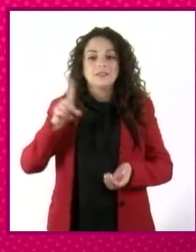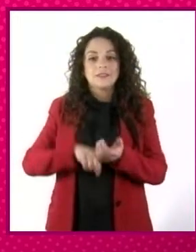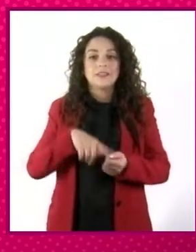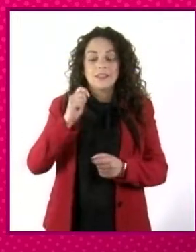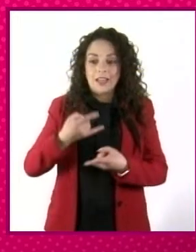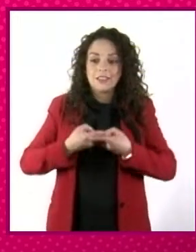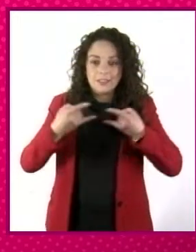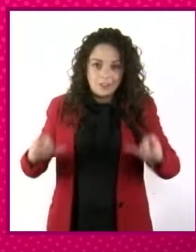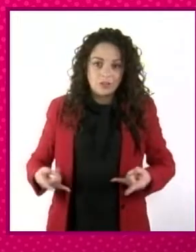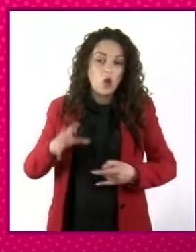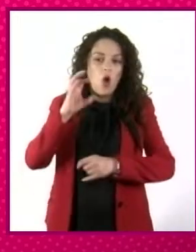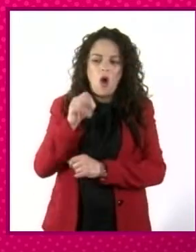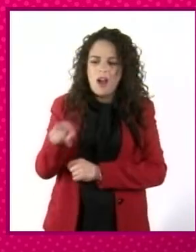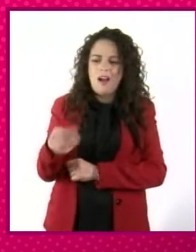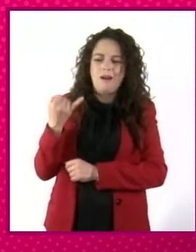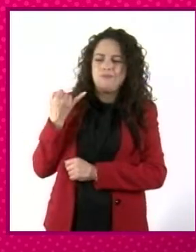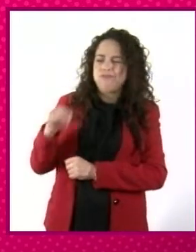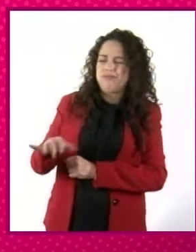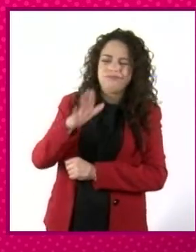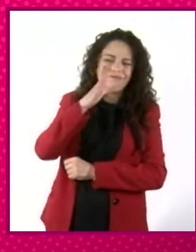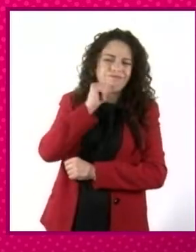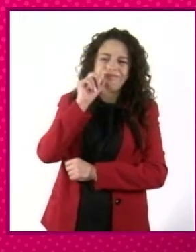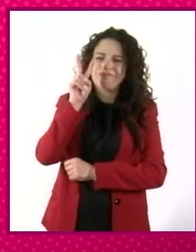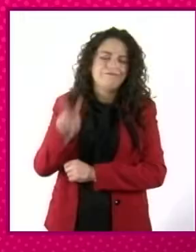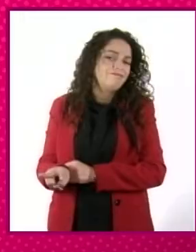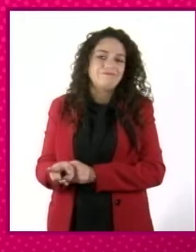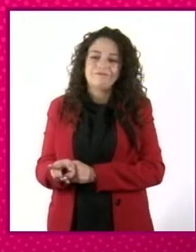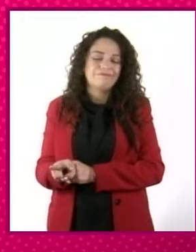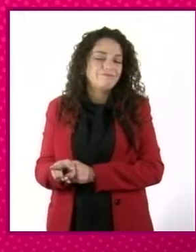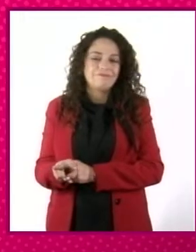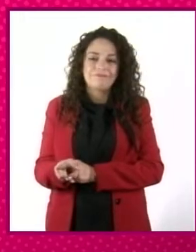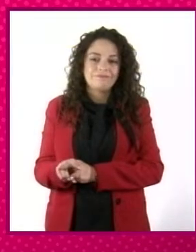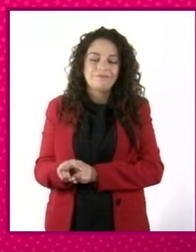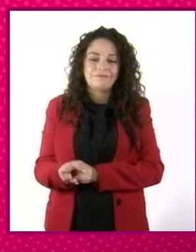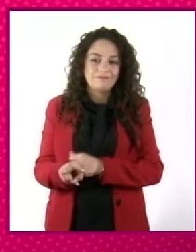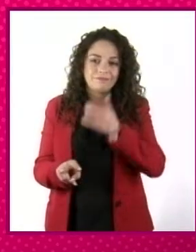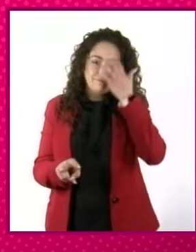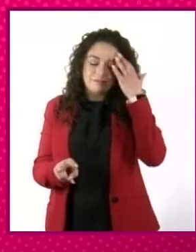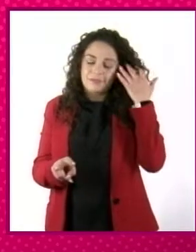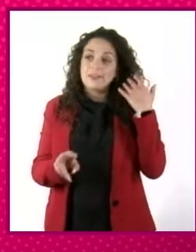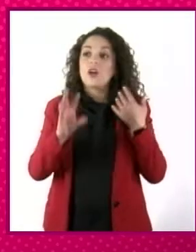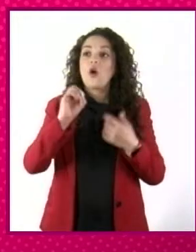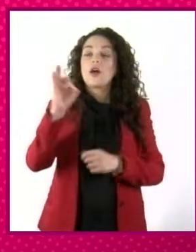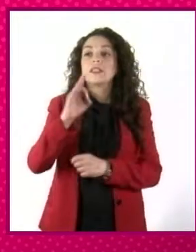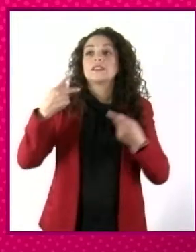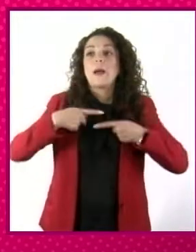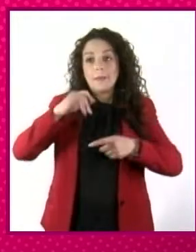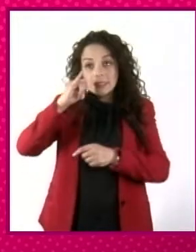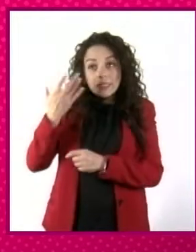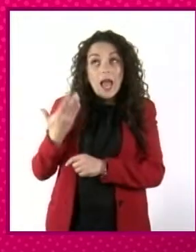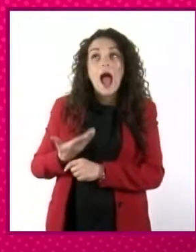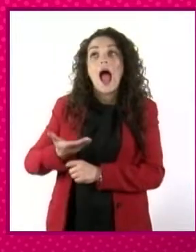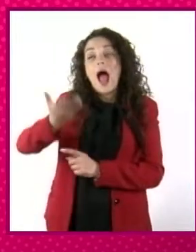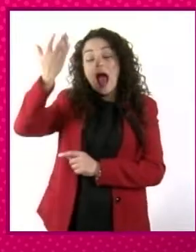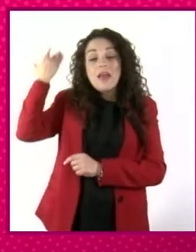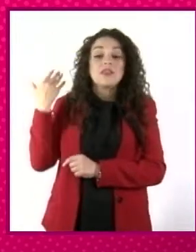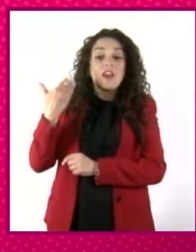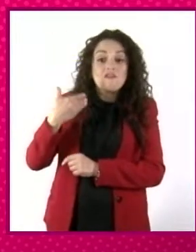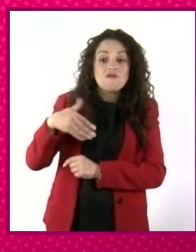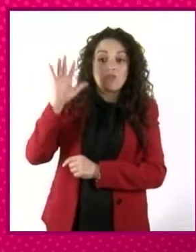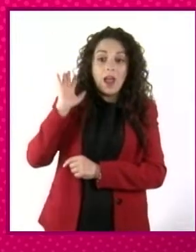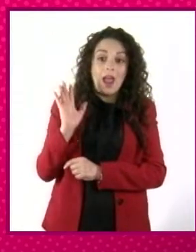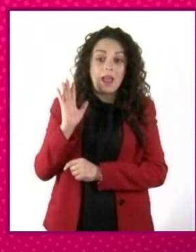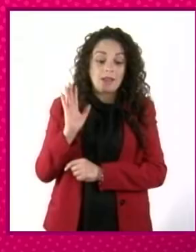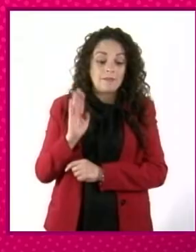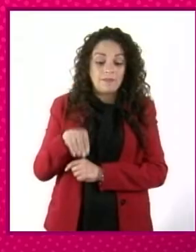ser real, o esto puede ser, cuando hablamos de personajes que existieron, que vaya más allá del mito y que se trate de una